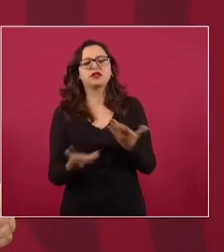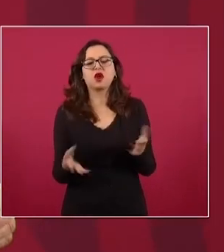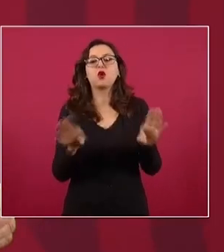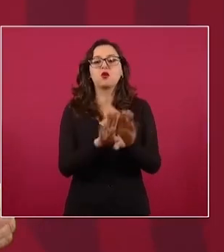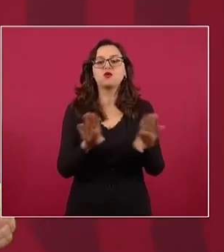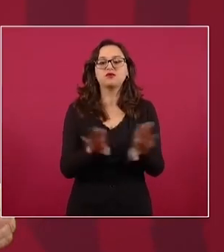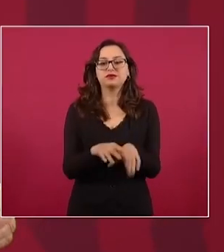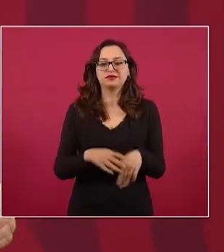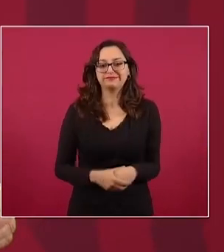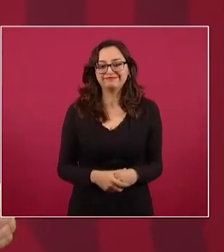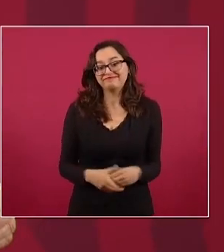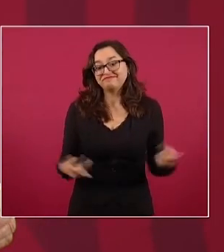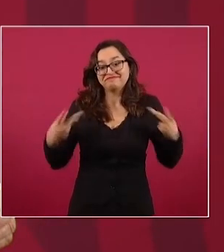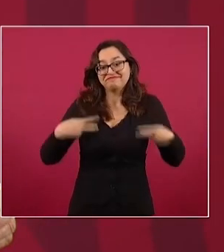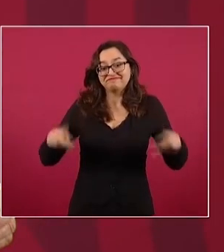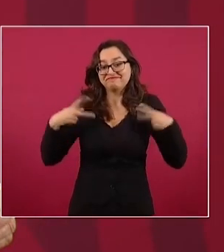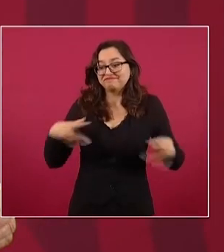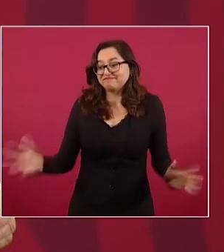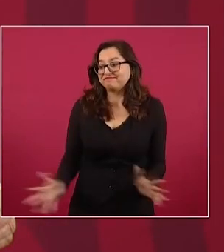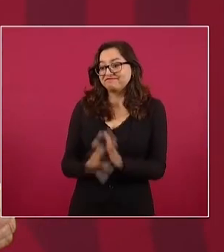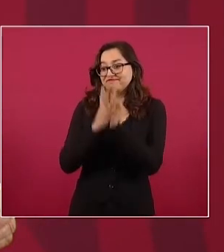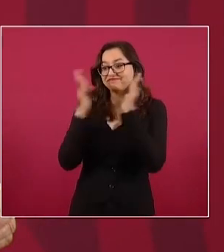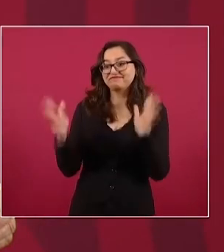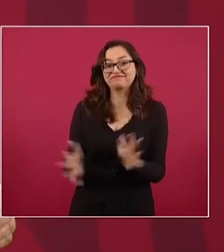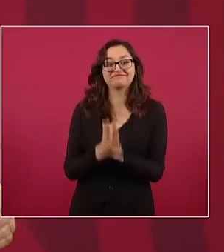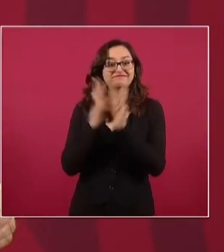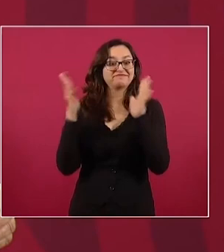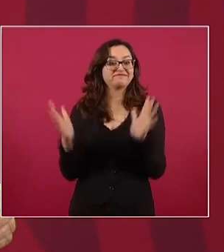Con la participación de la gente.